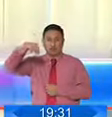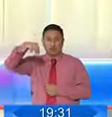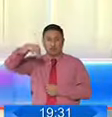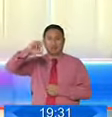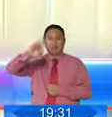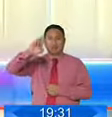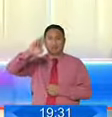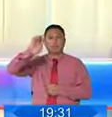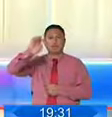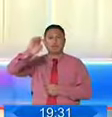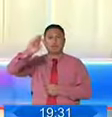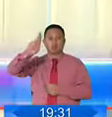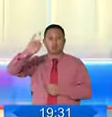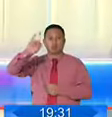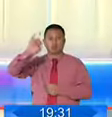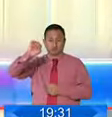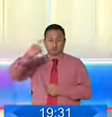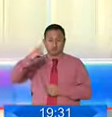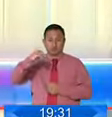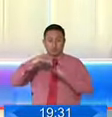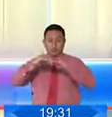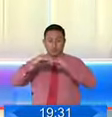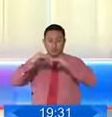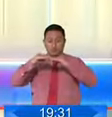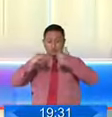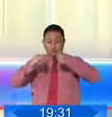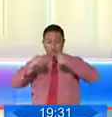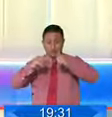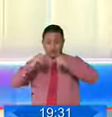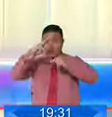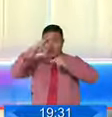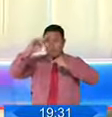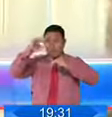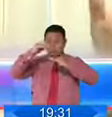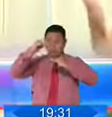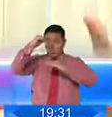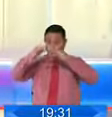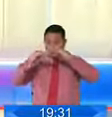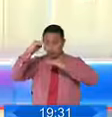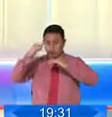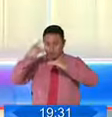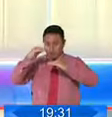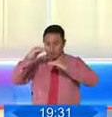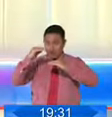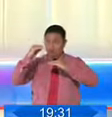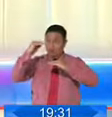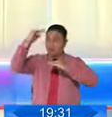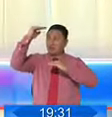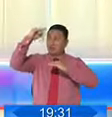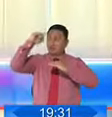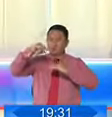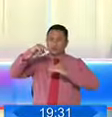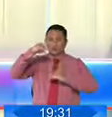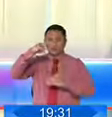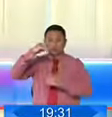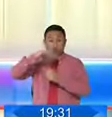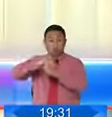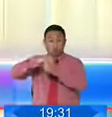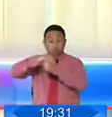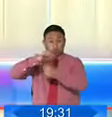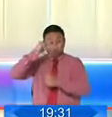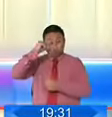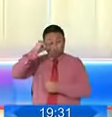pasa de este rango de 20 milímetros empieza a tener una hipertensión ocular y luego empieza ya con